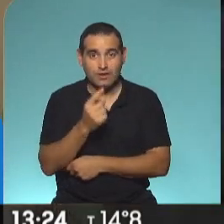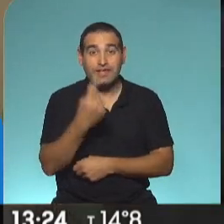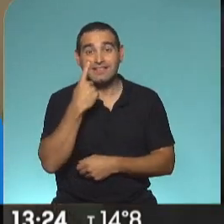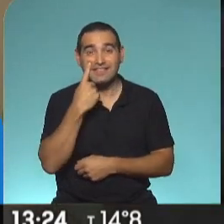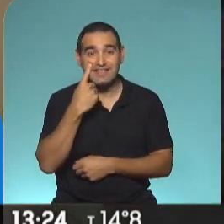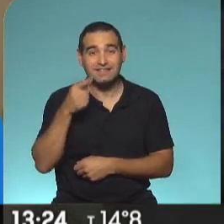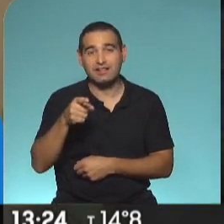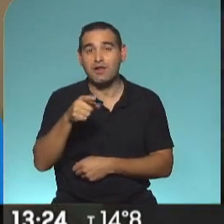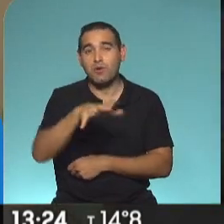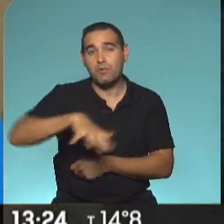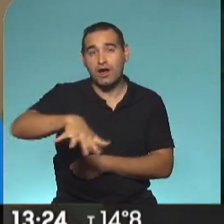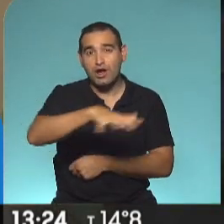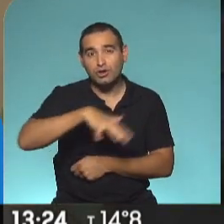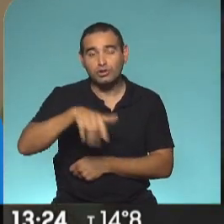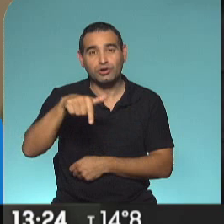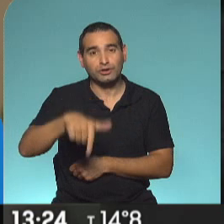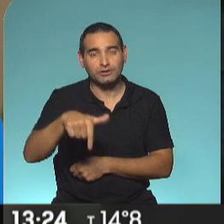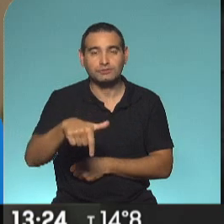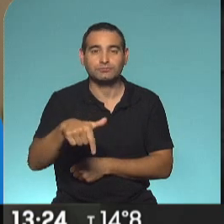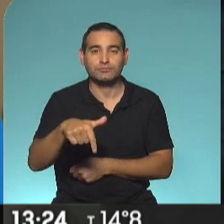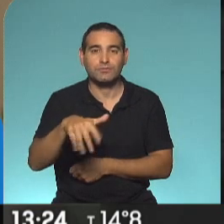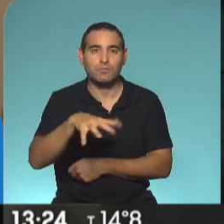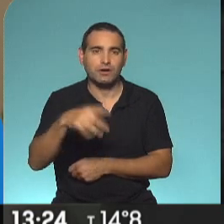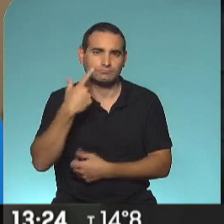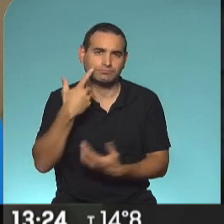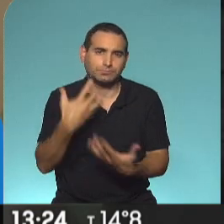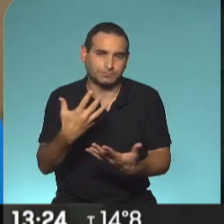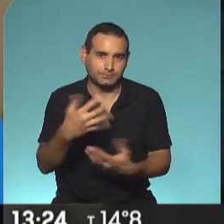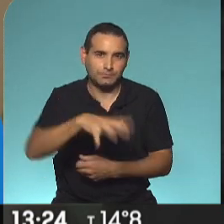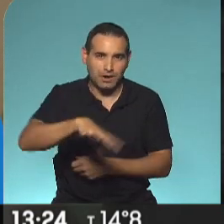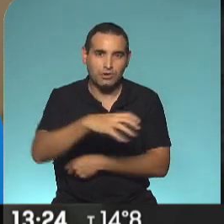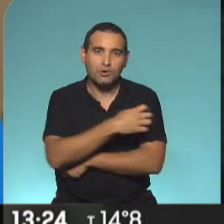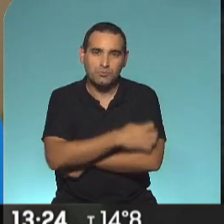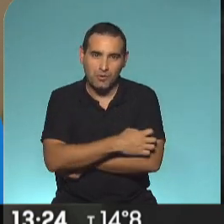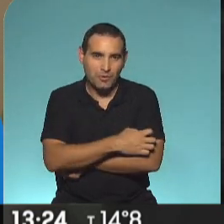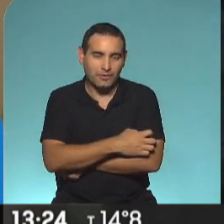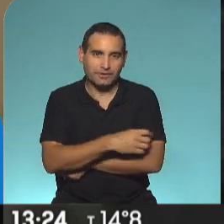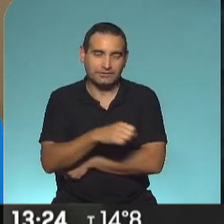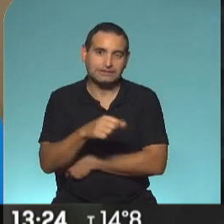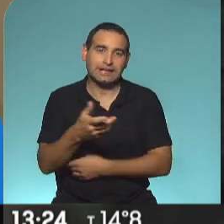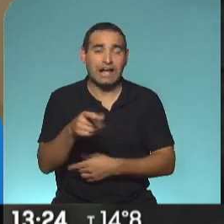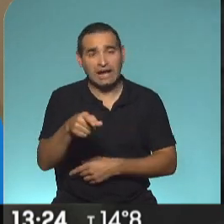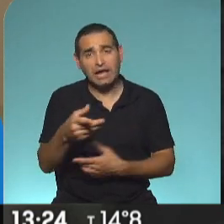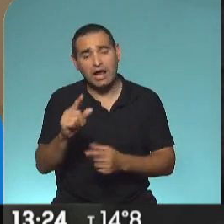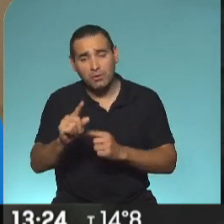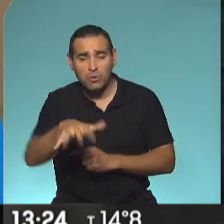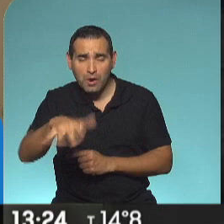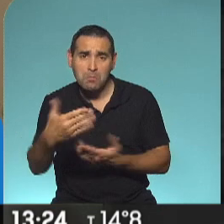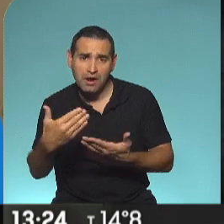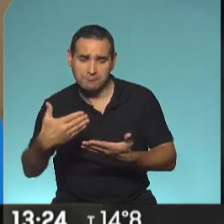barrio popular se convirtió en un barrio popular con condiciones de dignidad. Ahí pudieron